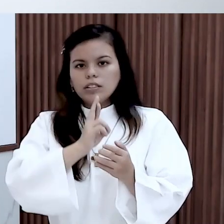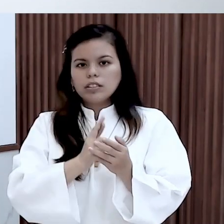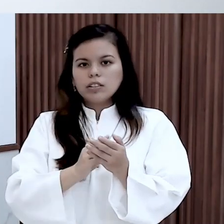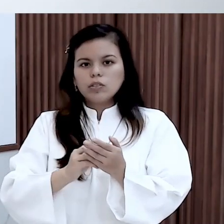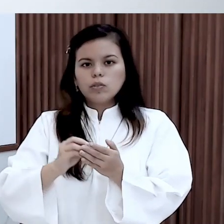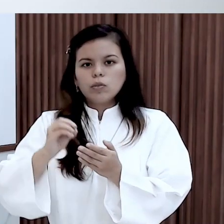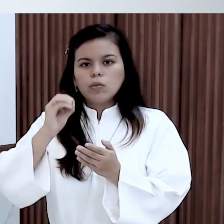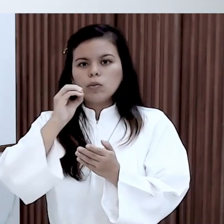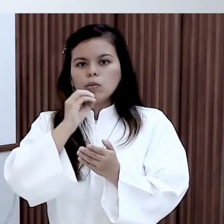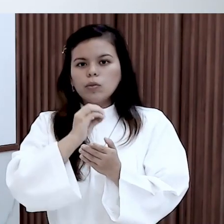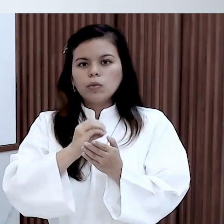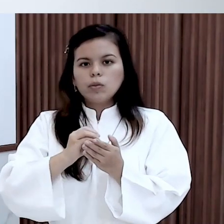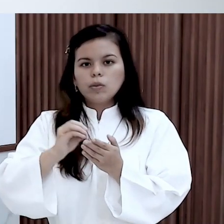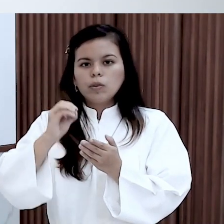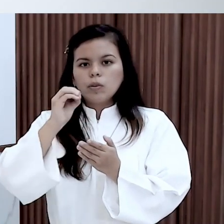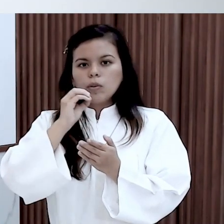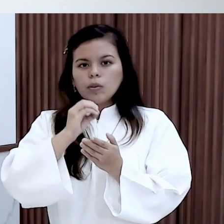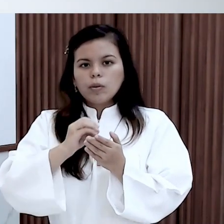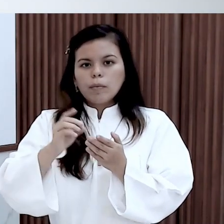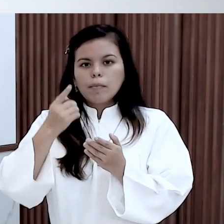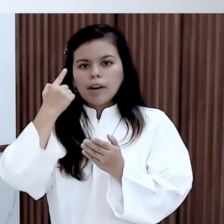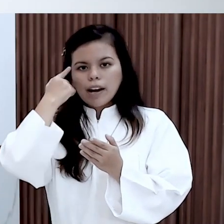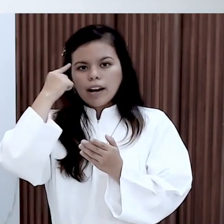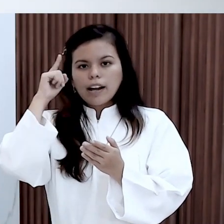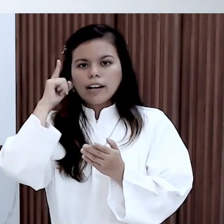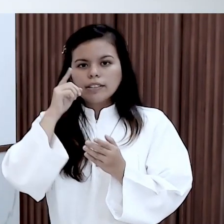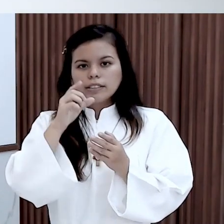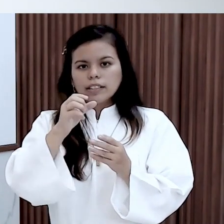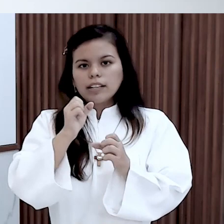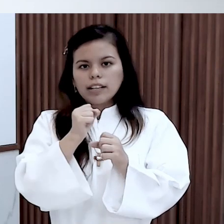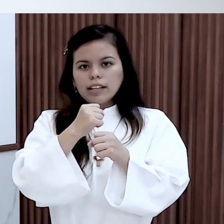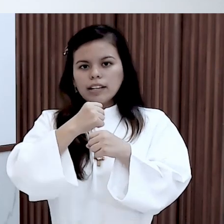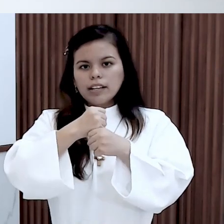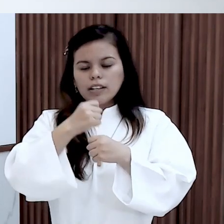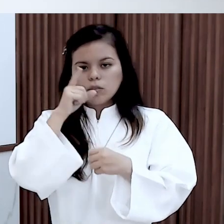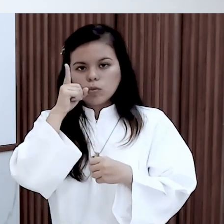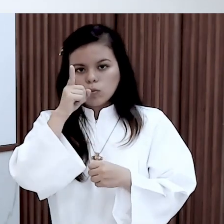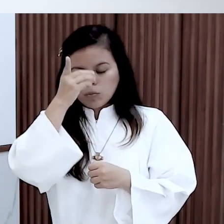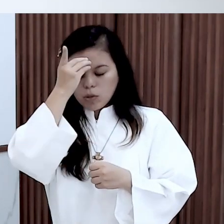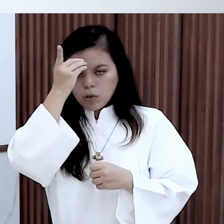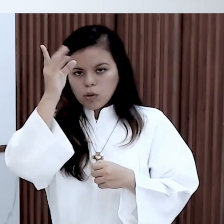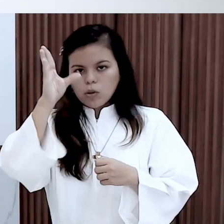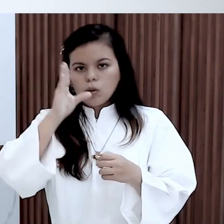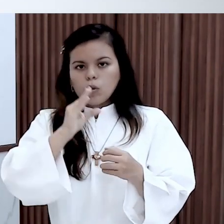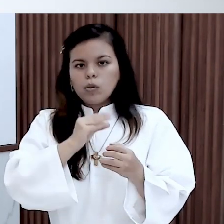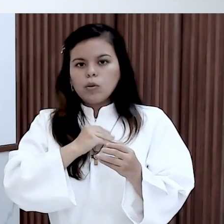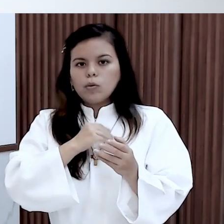estoy, Señor, para hacer tu